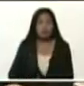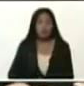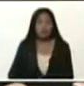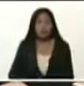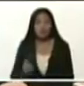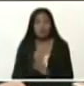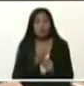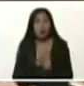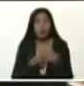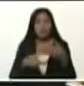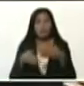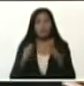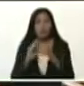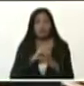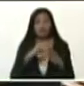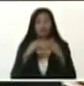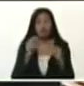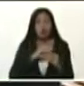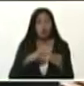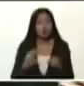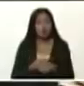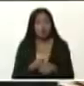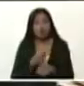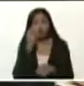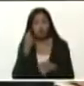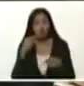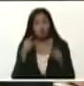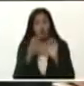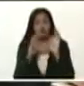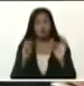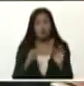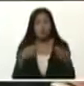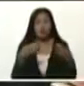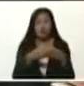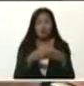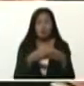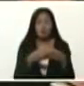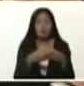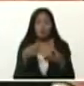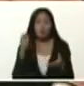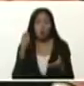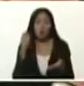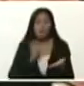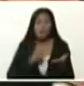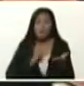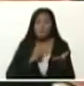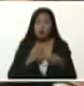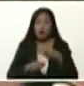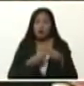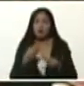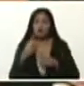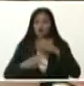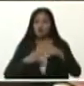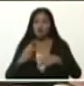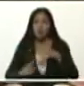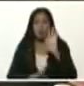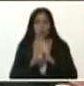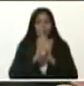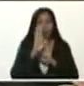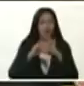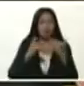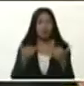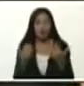constructivo realizado entre todos nuestros hermanos gobernadores y gobernadoras y el equipo de Minas, donde vamos a un proceso de desarrollo